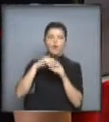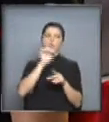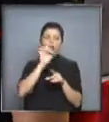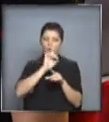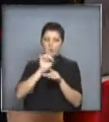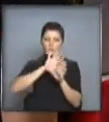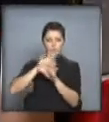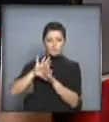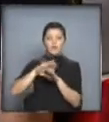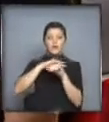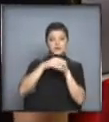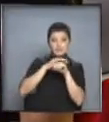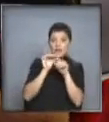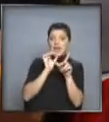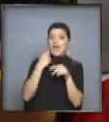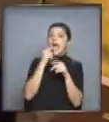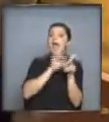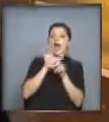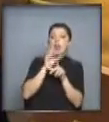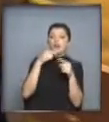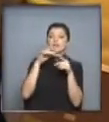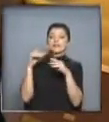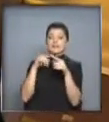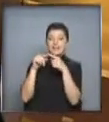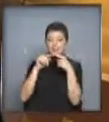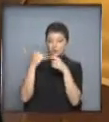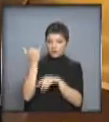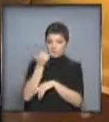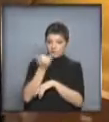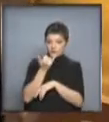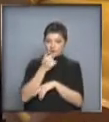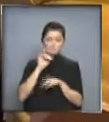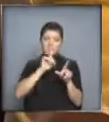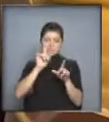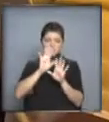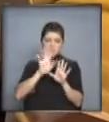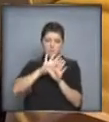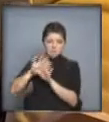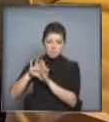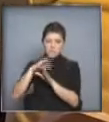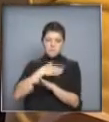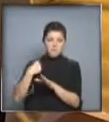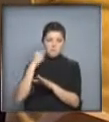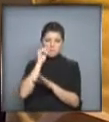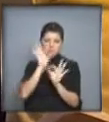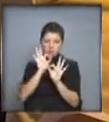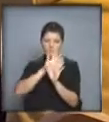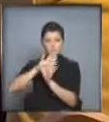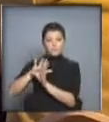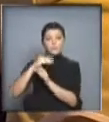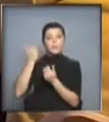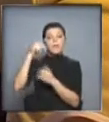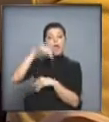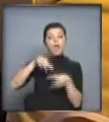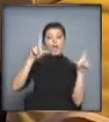apolíticos? ¿Tenían que ver? ¿La tocaban de en el sentido político de no tocar la política. Uh-huh. Pero retomando el tema, me parece que se instala mucho